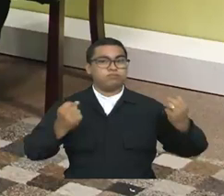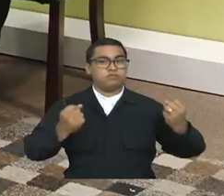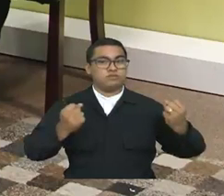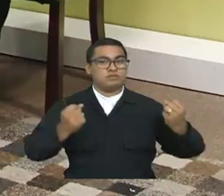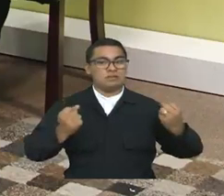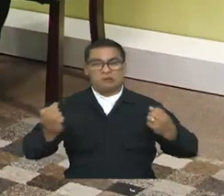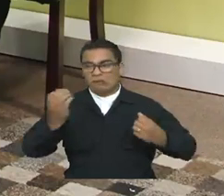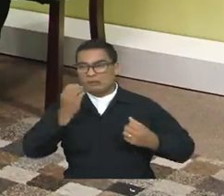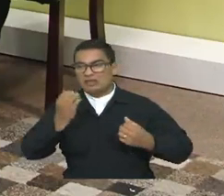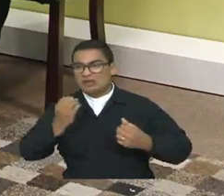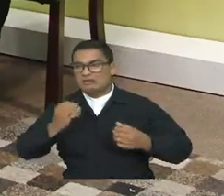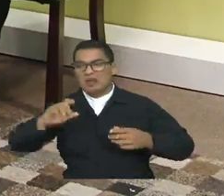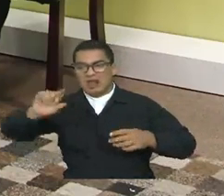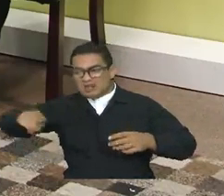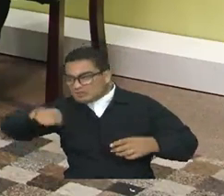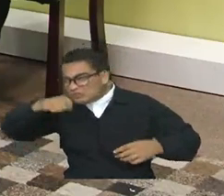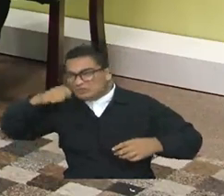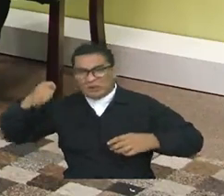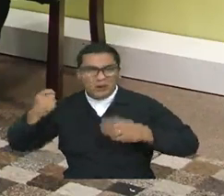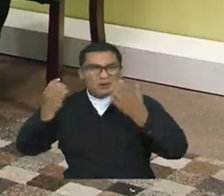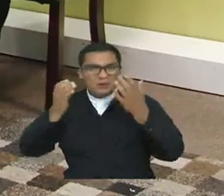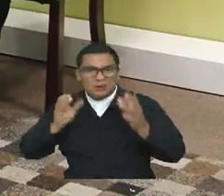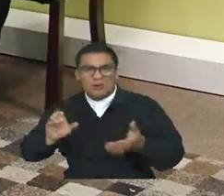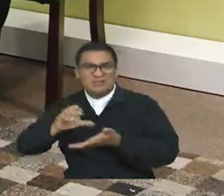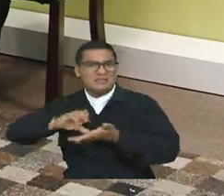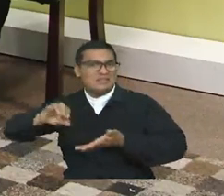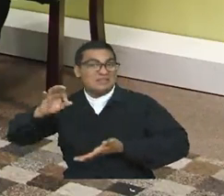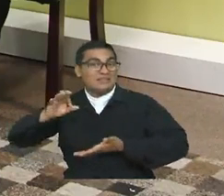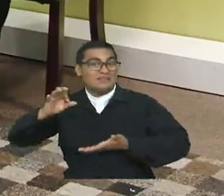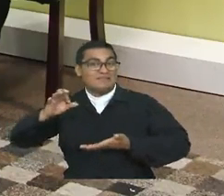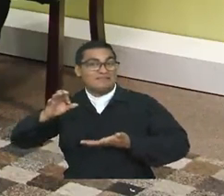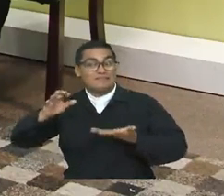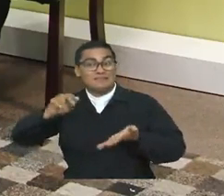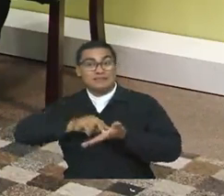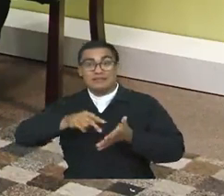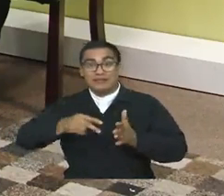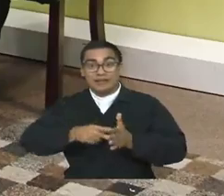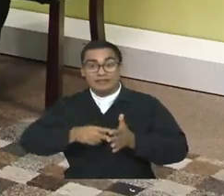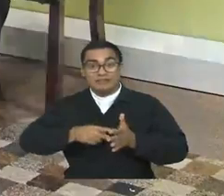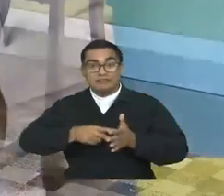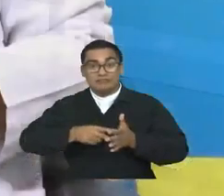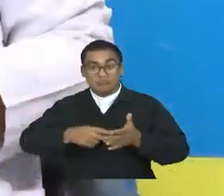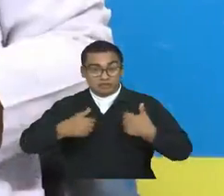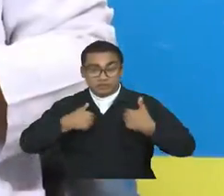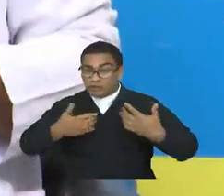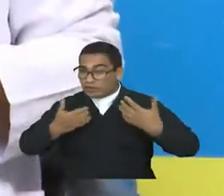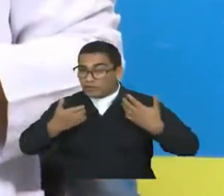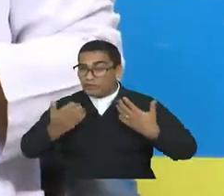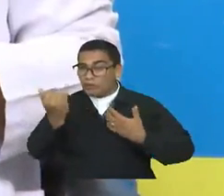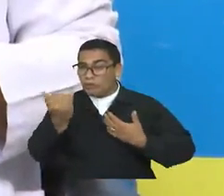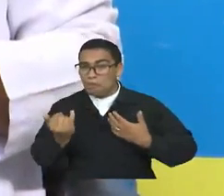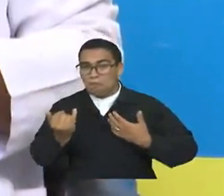uno, mis metas de bajar de peso o tener un buen peso está más lejos de alcanzar.